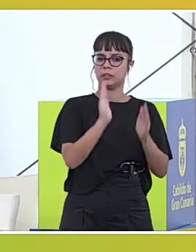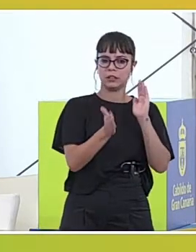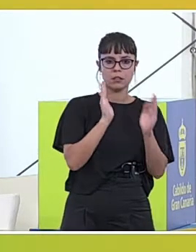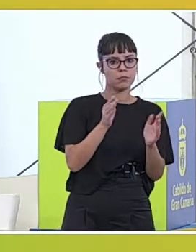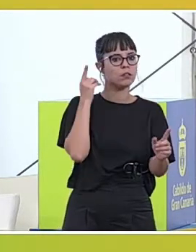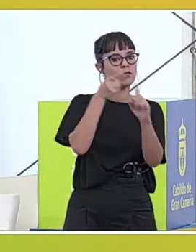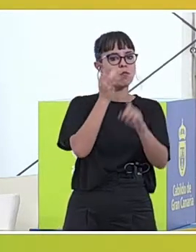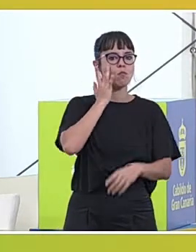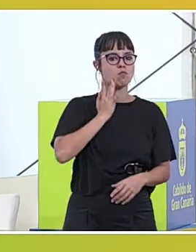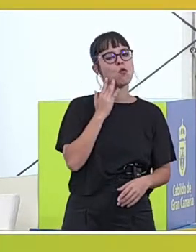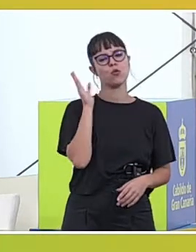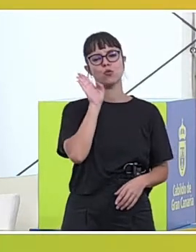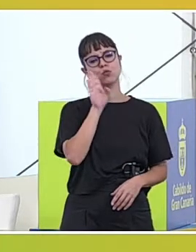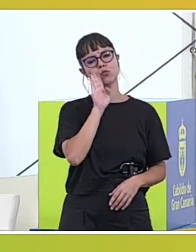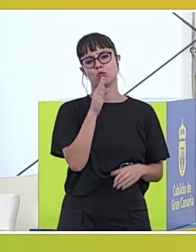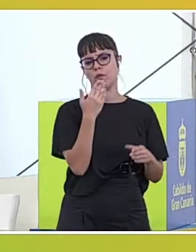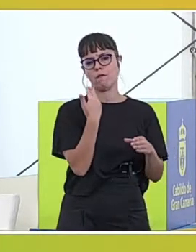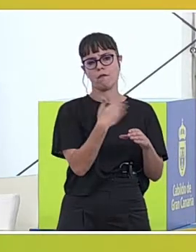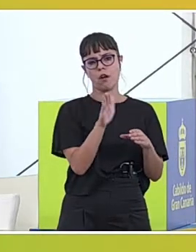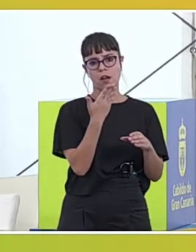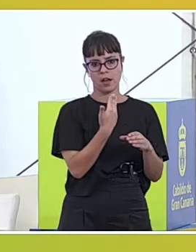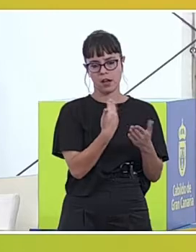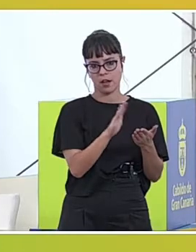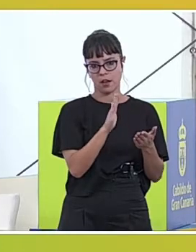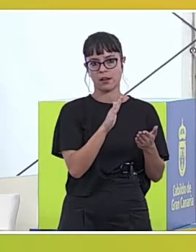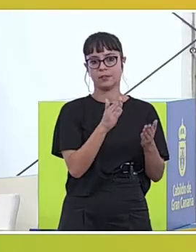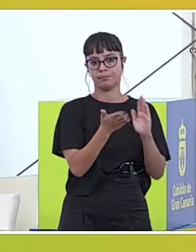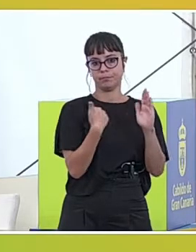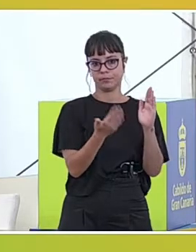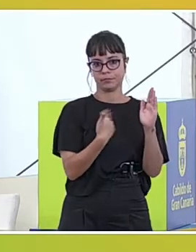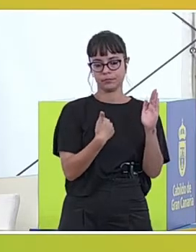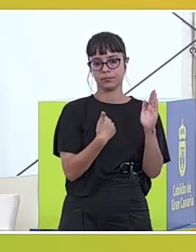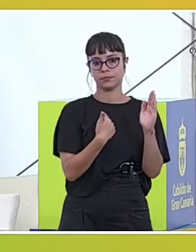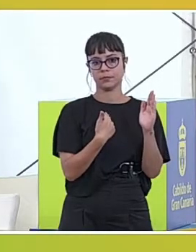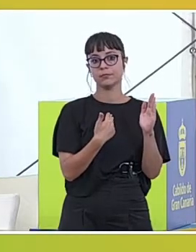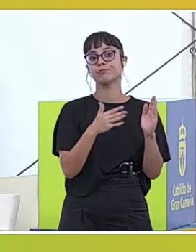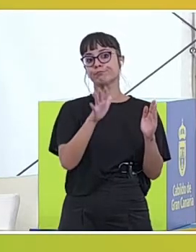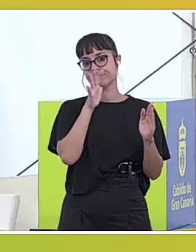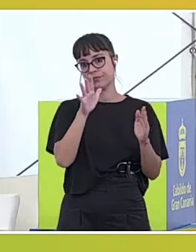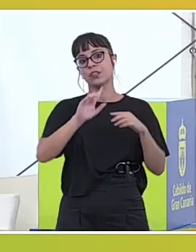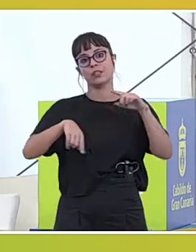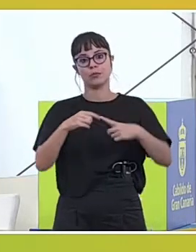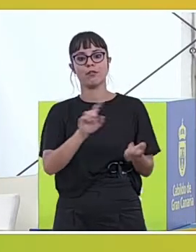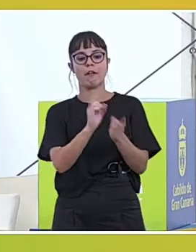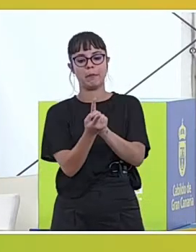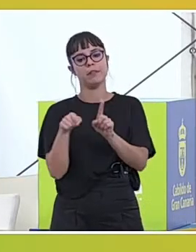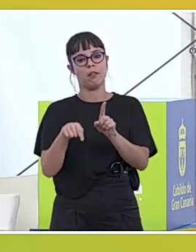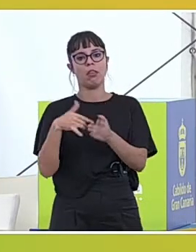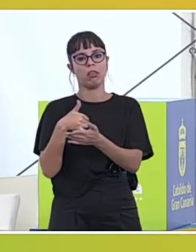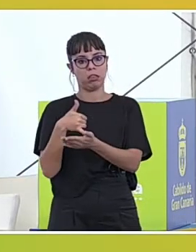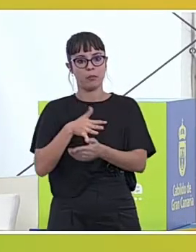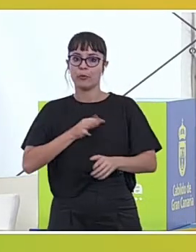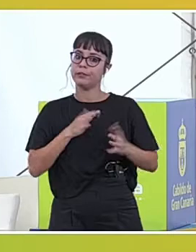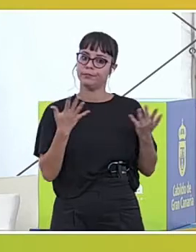salmuera, de eliminar esas impurezas que van a hacer que nuestro proceso de conversión no sea lo suficientemente eficiente. Luego,